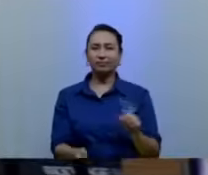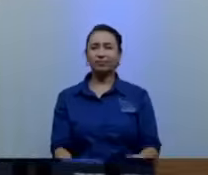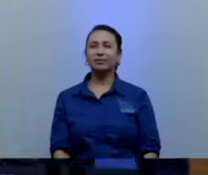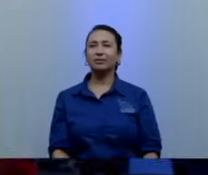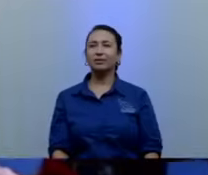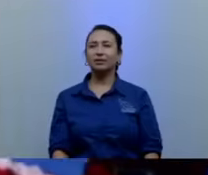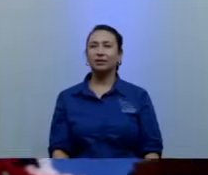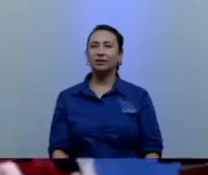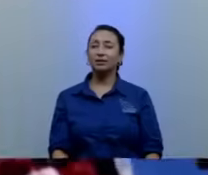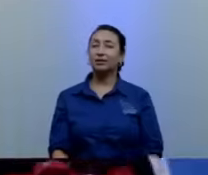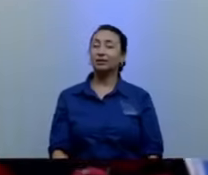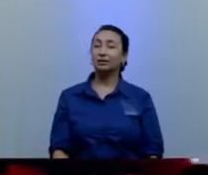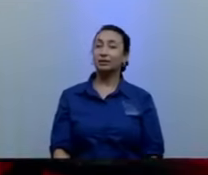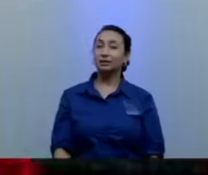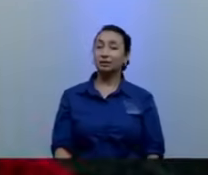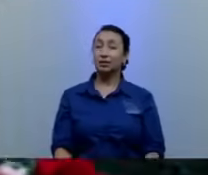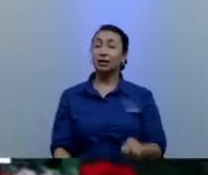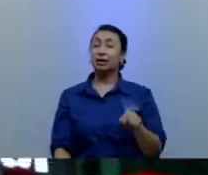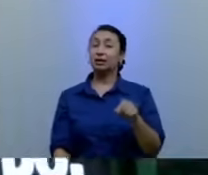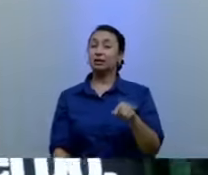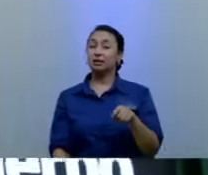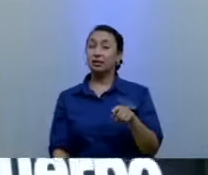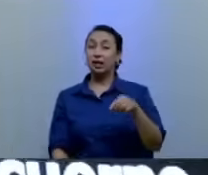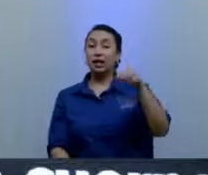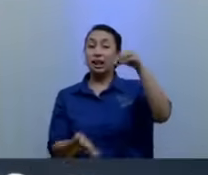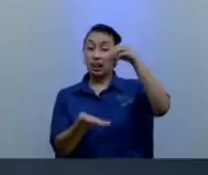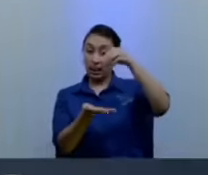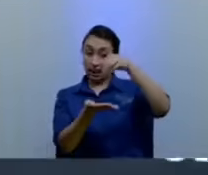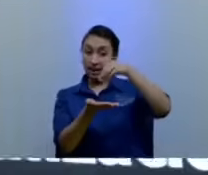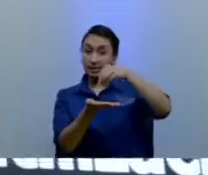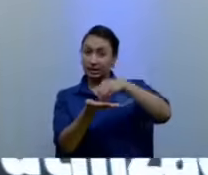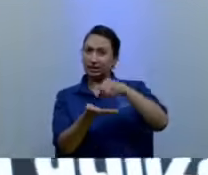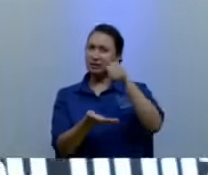que menos de 5 gramos al día es beneficioso.